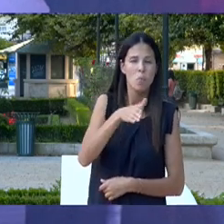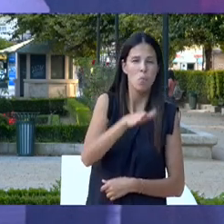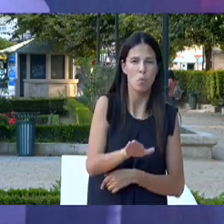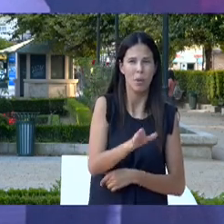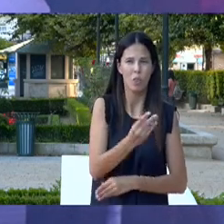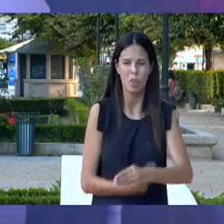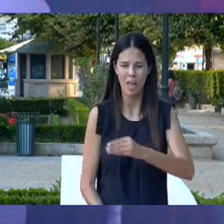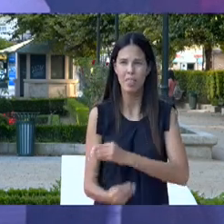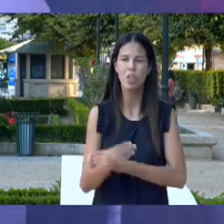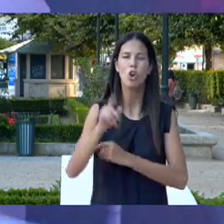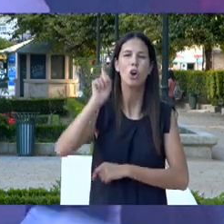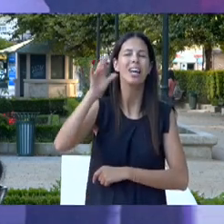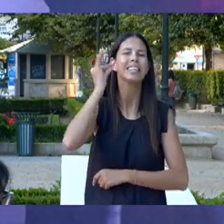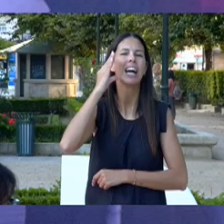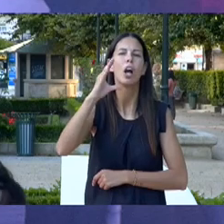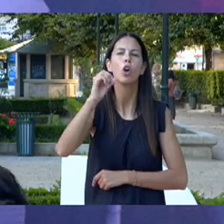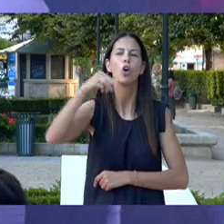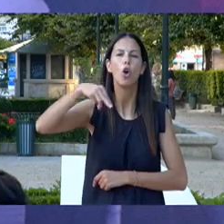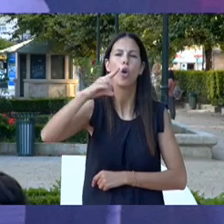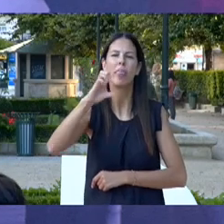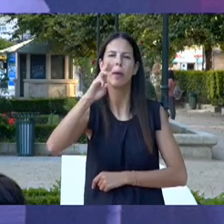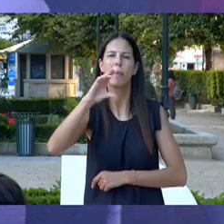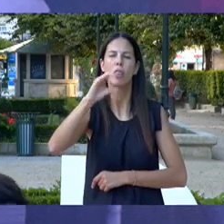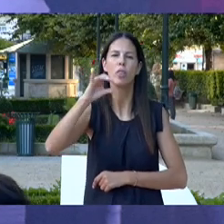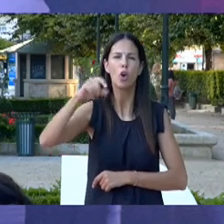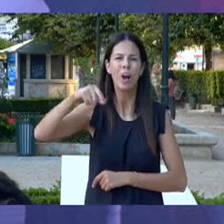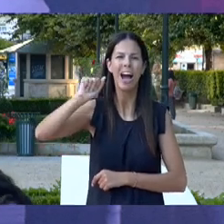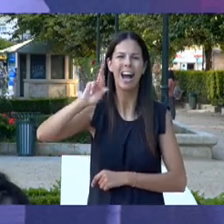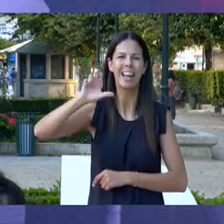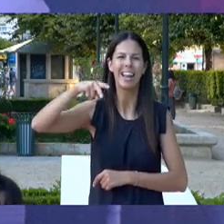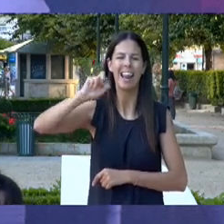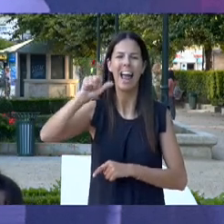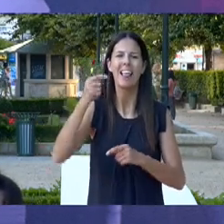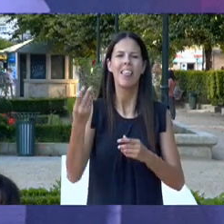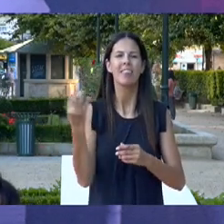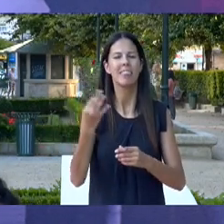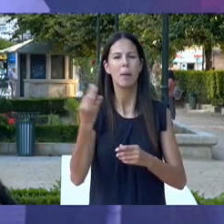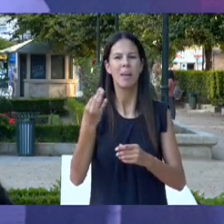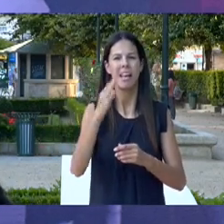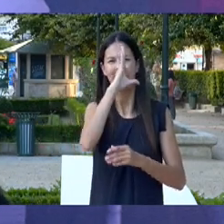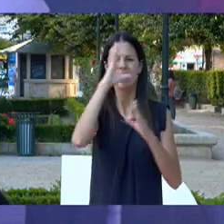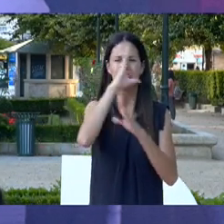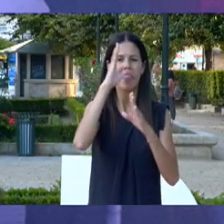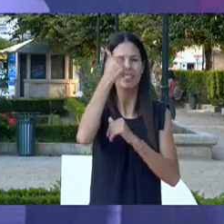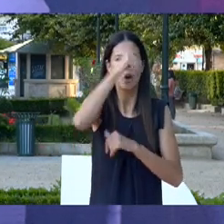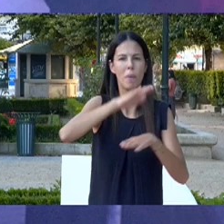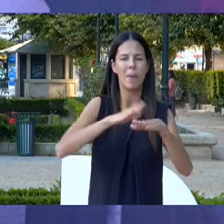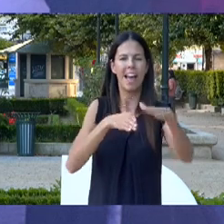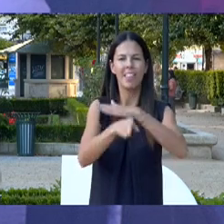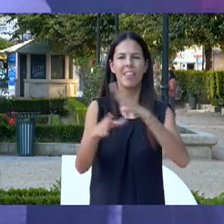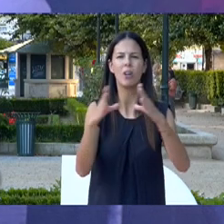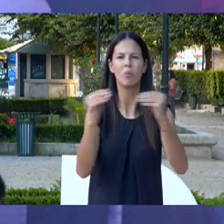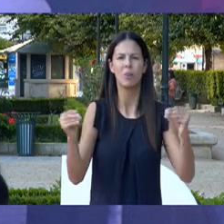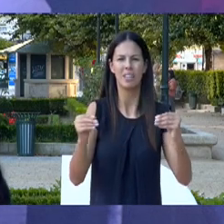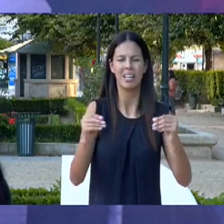non? Que é Concepción Arenal, que ten que disfrazarse de home para poder asistir á facultade. Cando chega ese momento que se aproba na